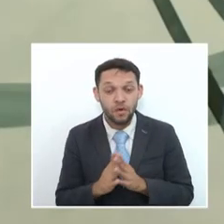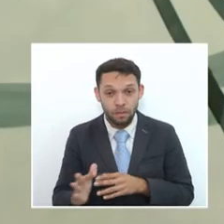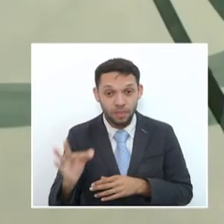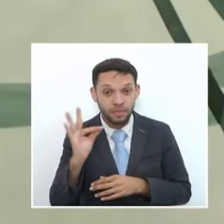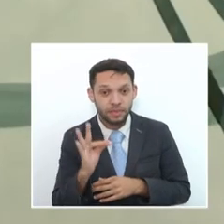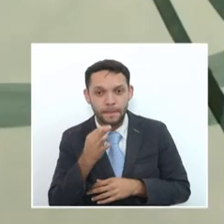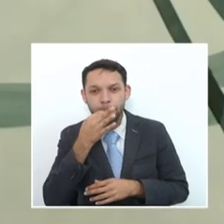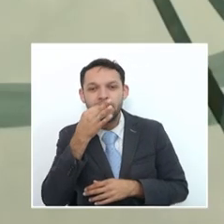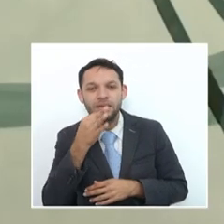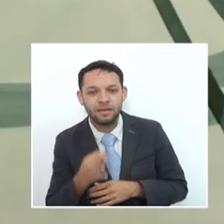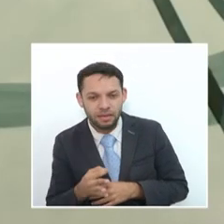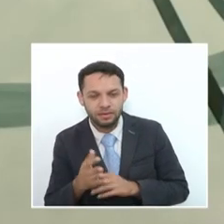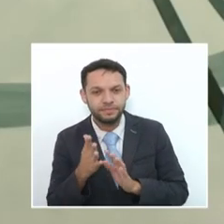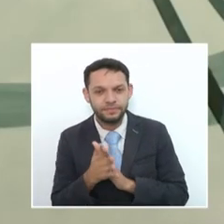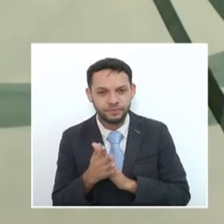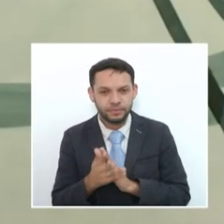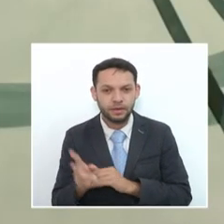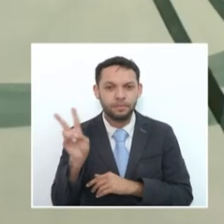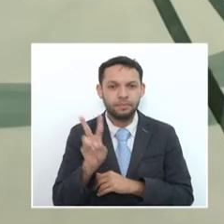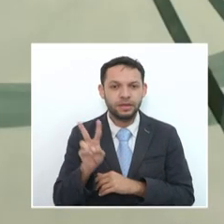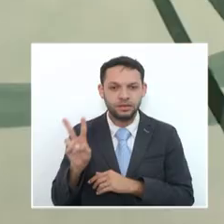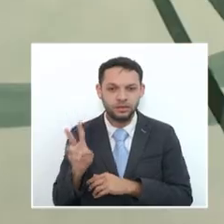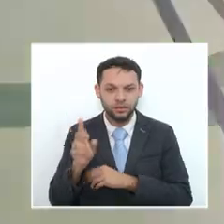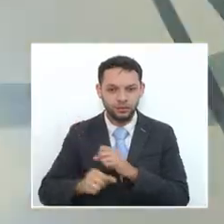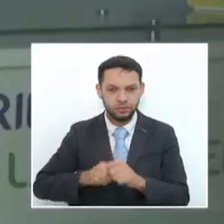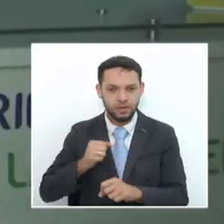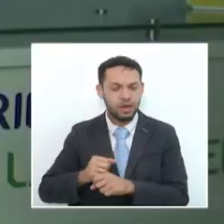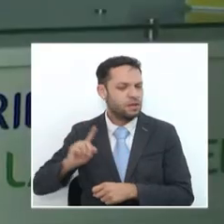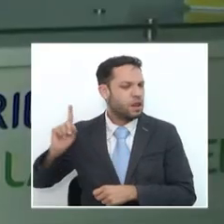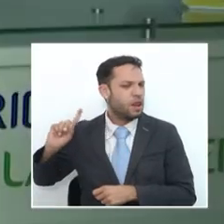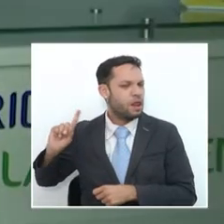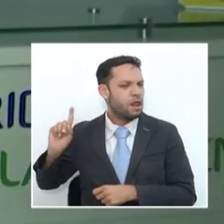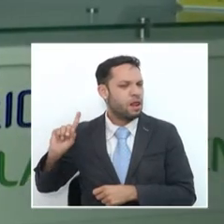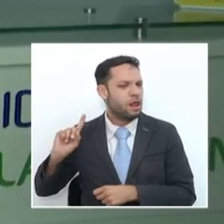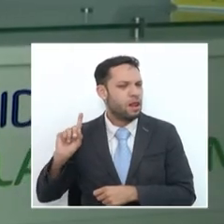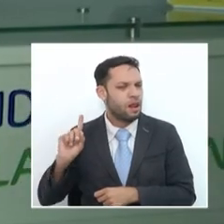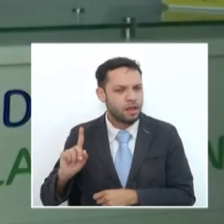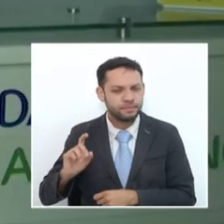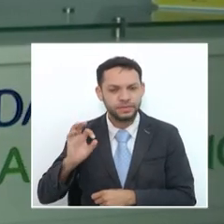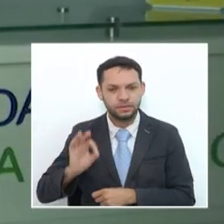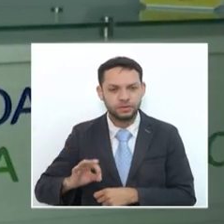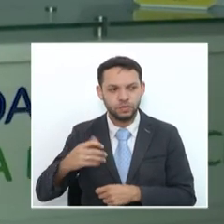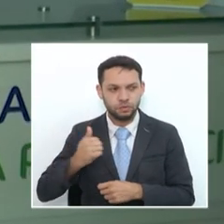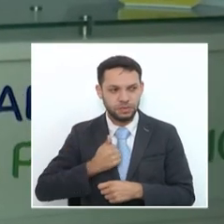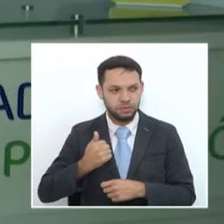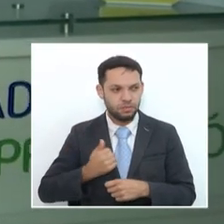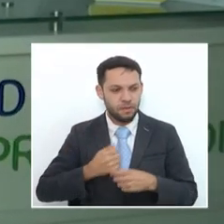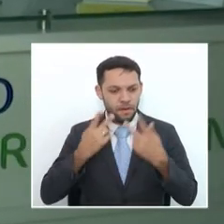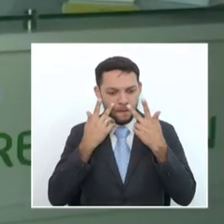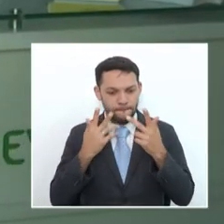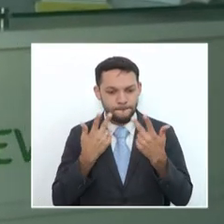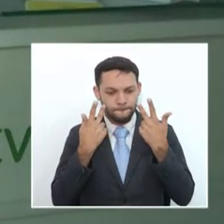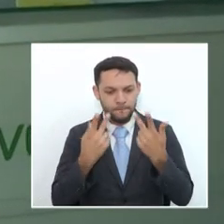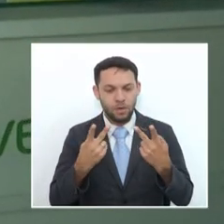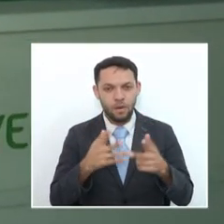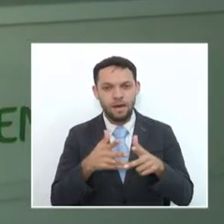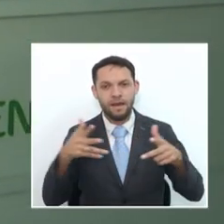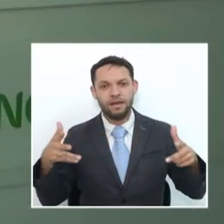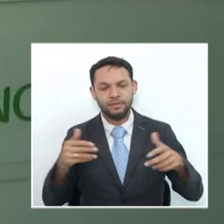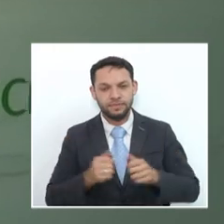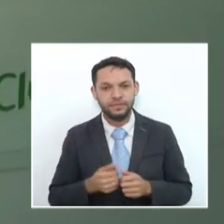verdad, yo hace 22 años trabajo con el Dr. Rojas, he visto que es en la empresa. Yo empecé con el Dr. Rojas desde que